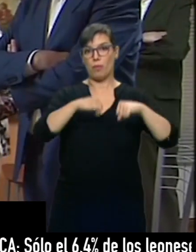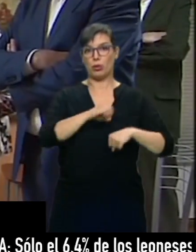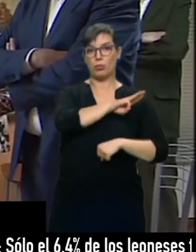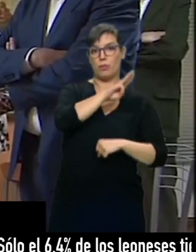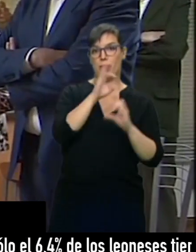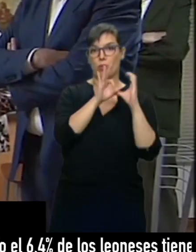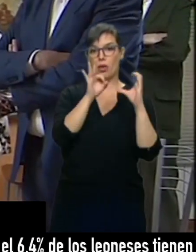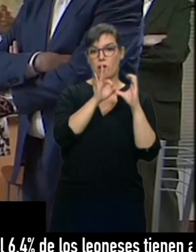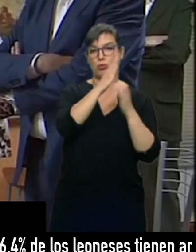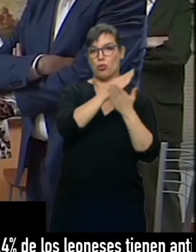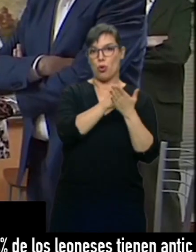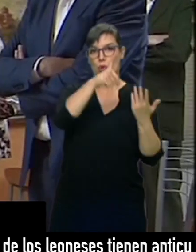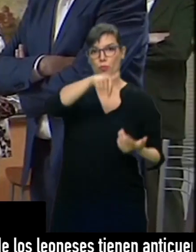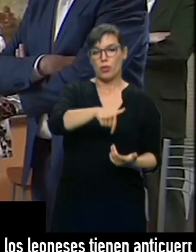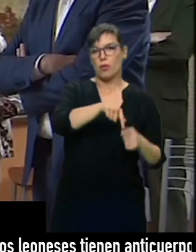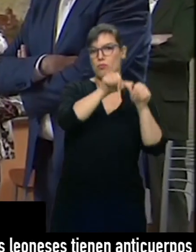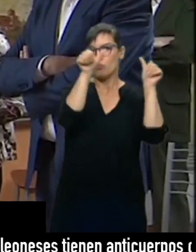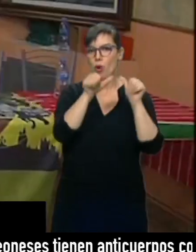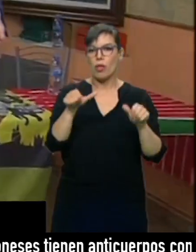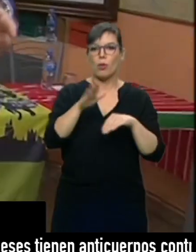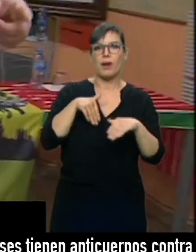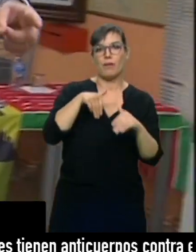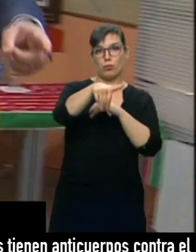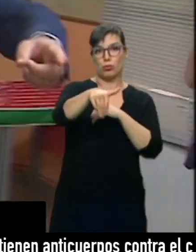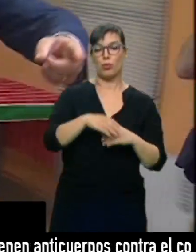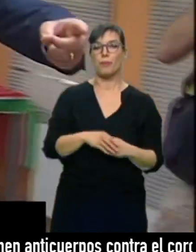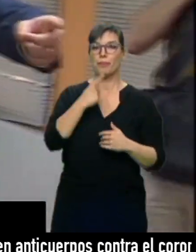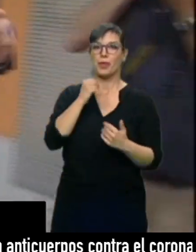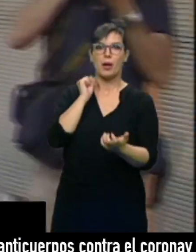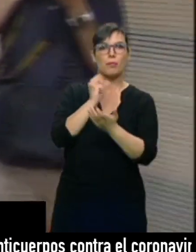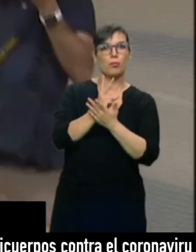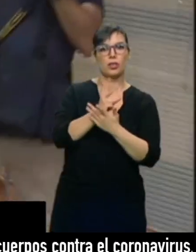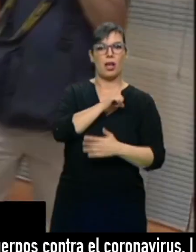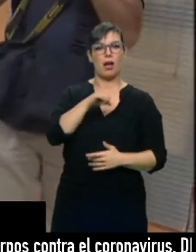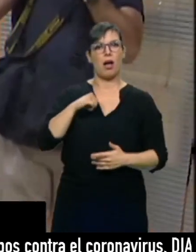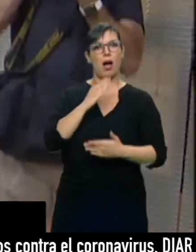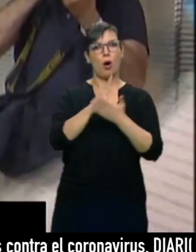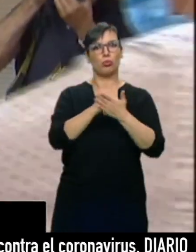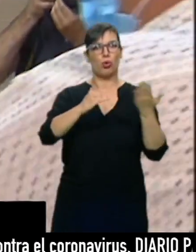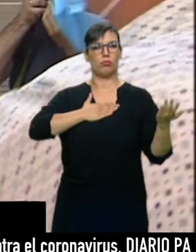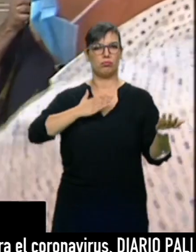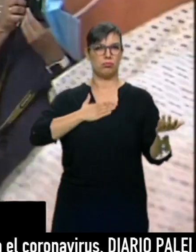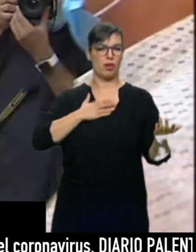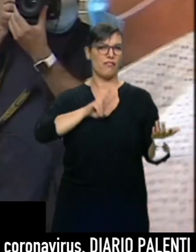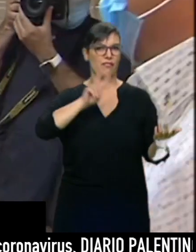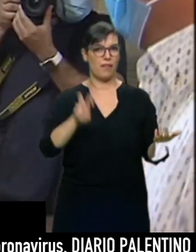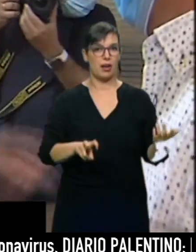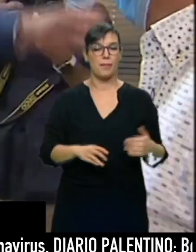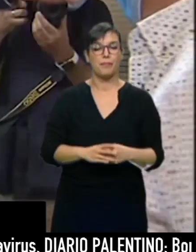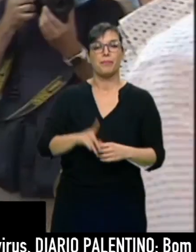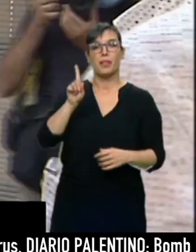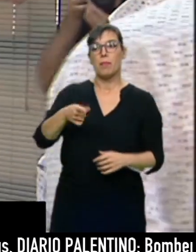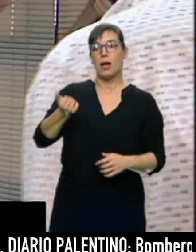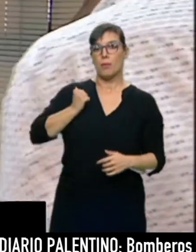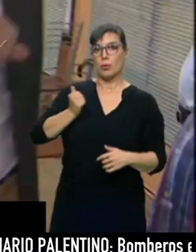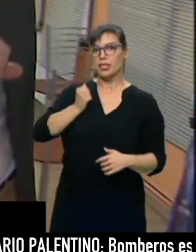Ciudadanos en nuestra comunidad como un modelo de futuro y apuesta por el autonomismo útil. Además, Mañueco ha aprovechado para